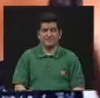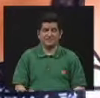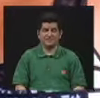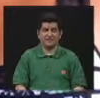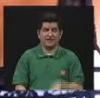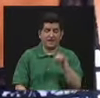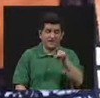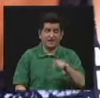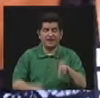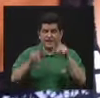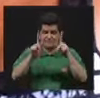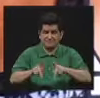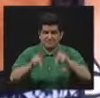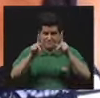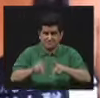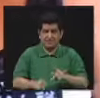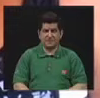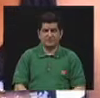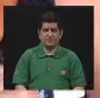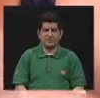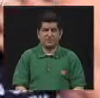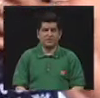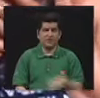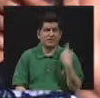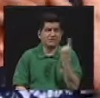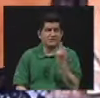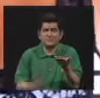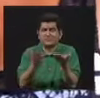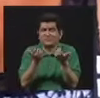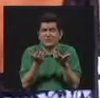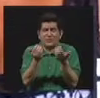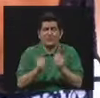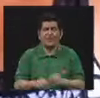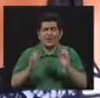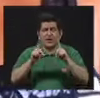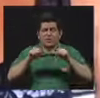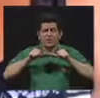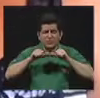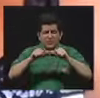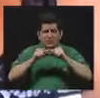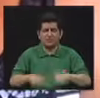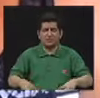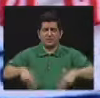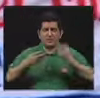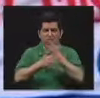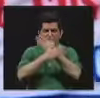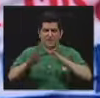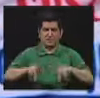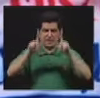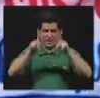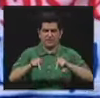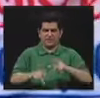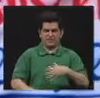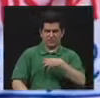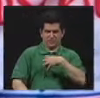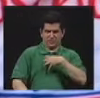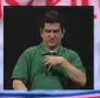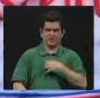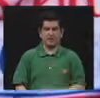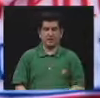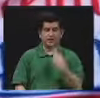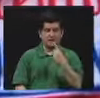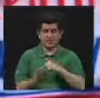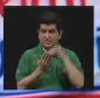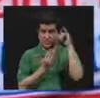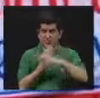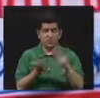necesitamos que ser gente que lo que único que queremos es que nos dejen vivir en paz. Las y los manifestantes aseguran que si